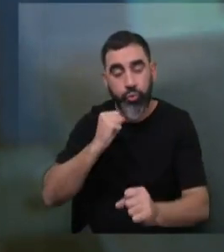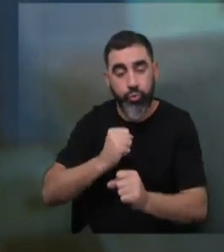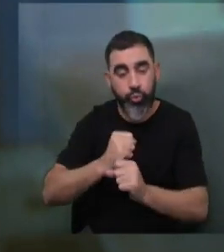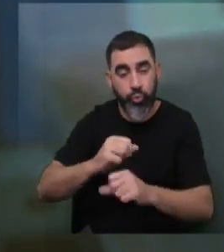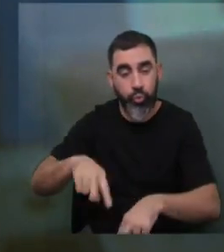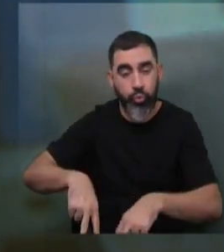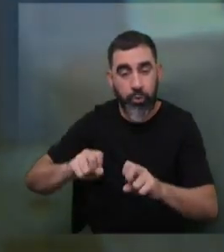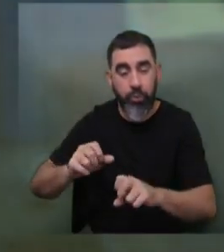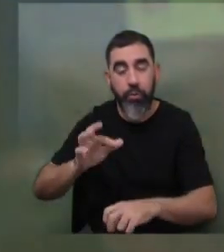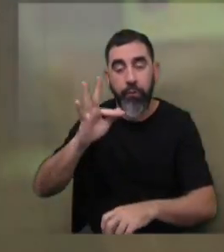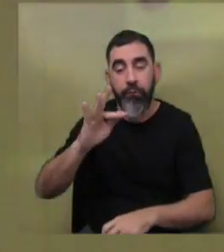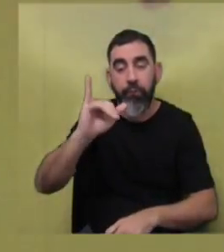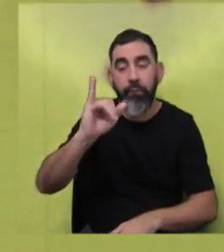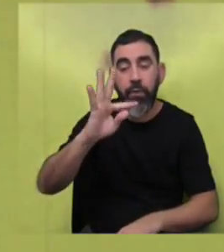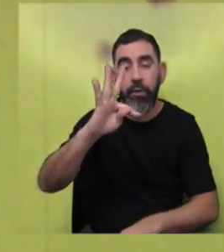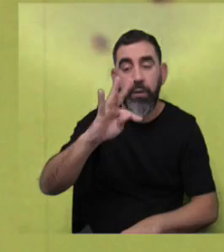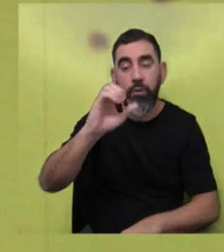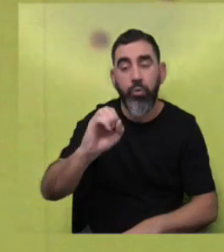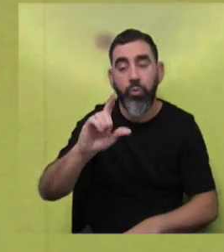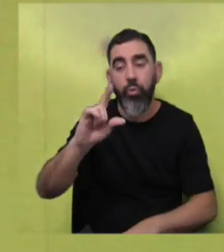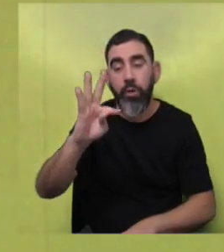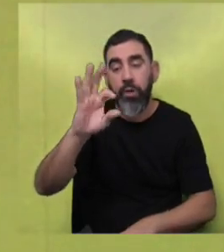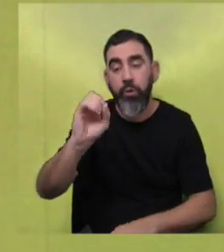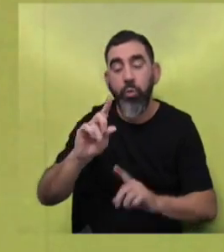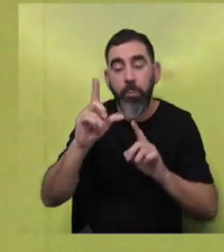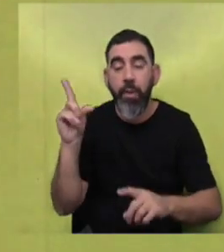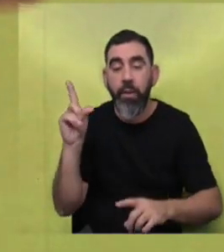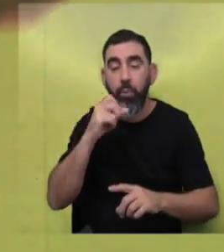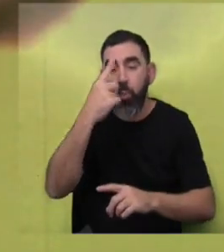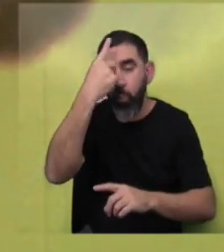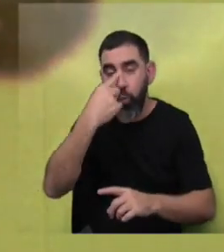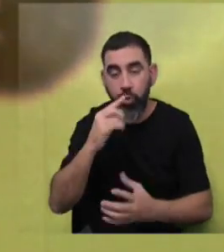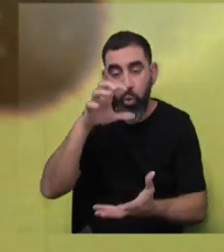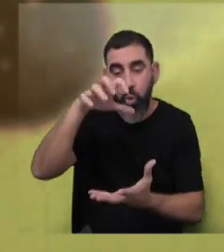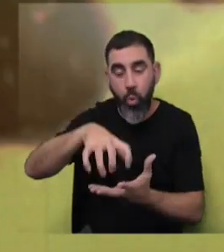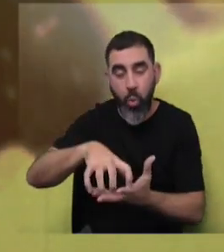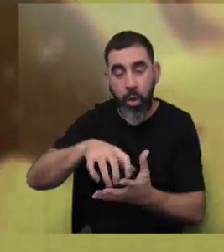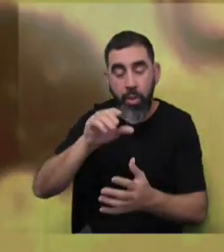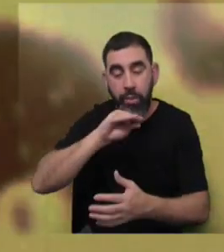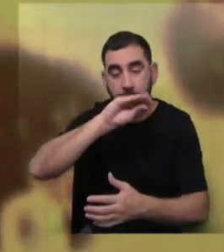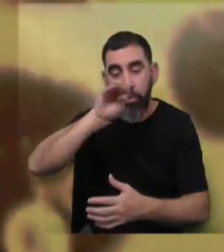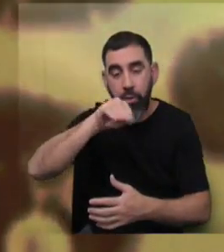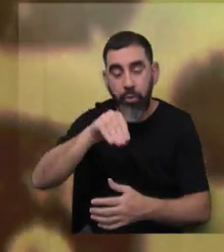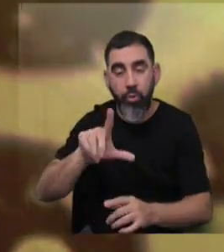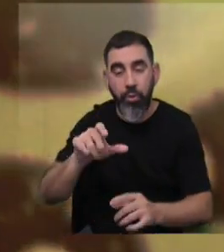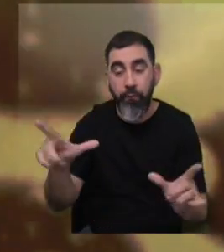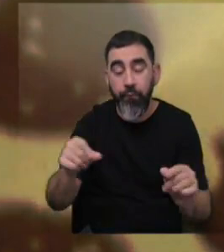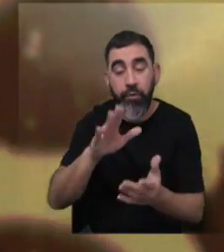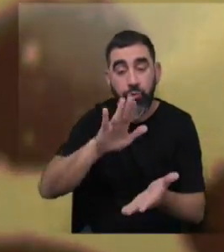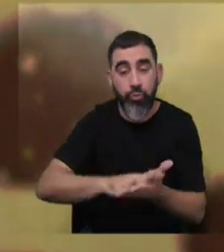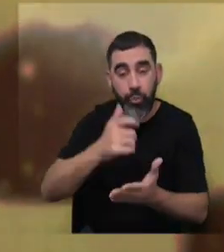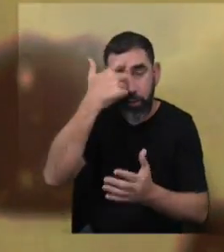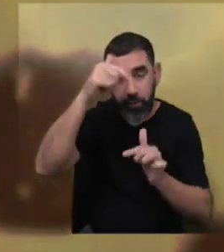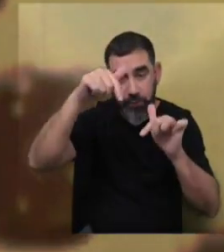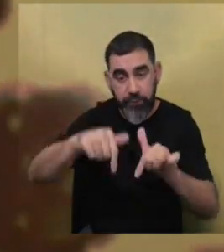los fitolitos, y lo que se viene en Tacuarembó con el Museo del Sitio de las Huellas de Dinosaurio, ni les digo. Cerramos este programa de